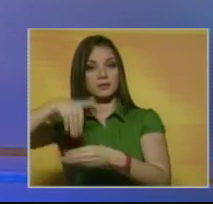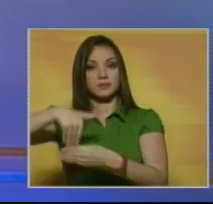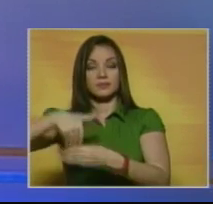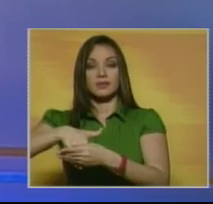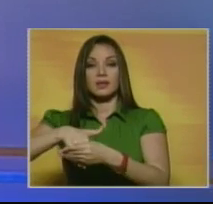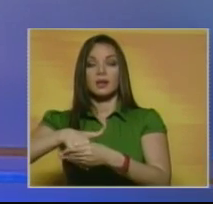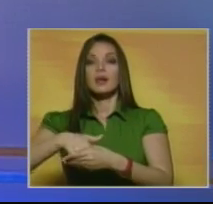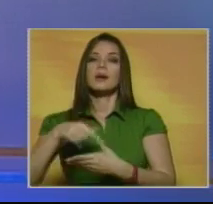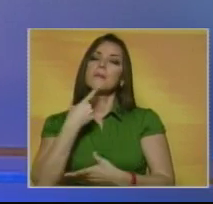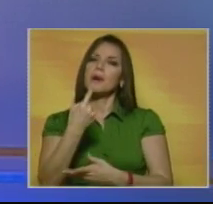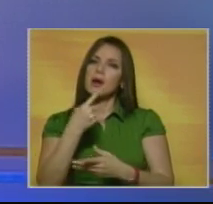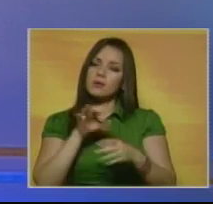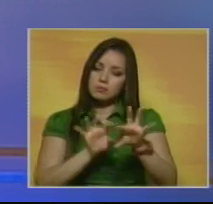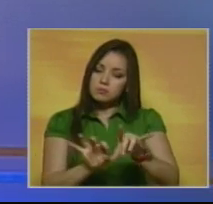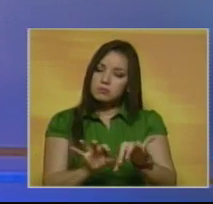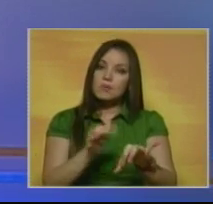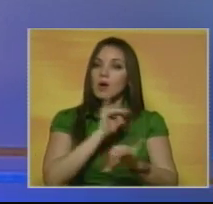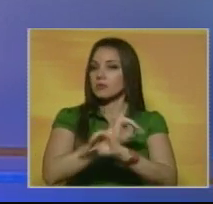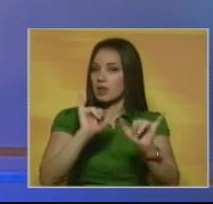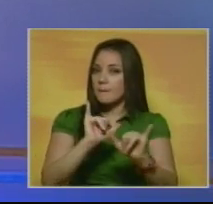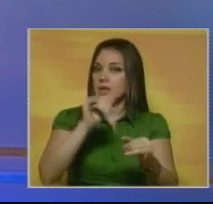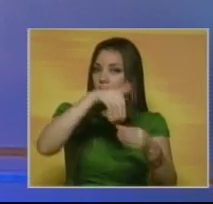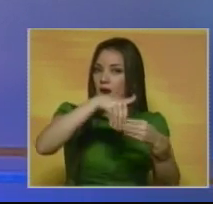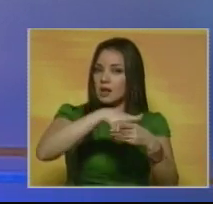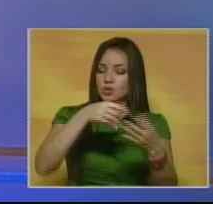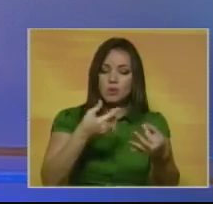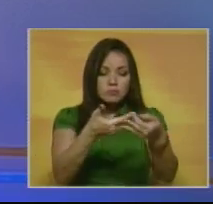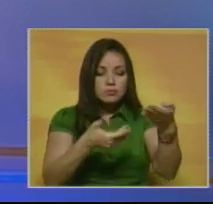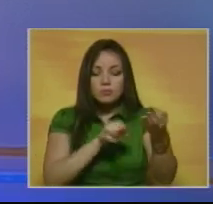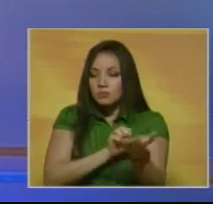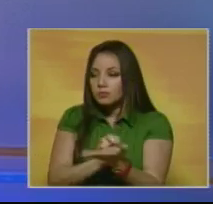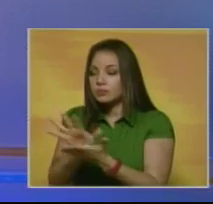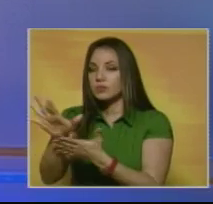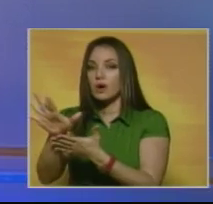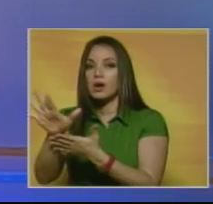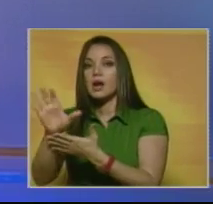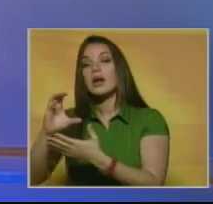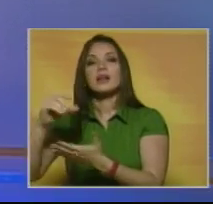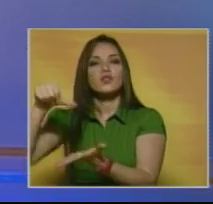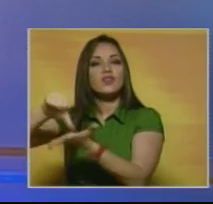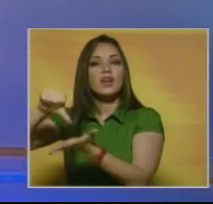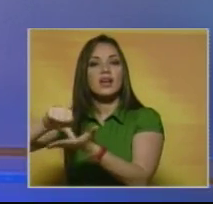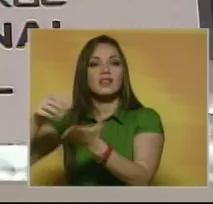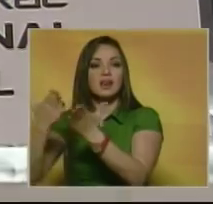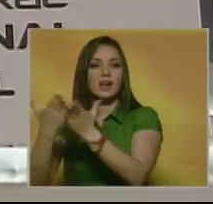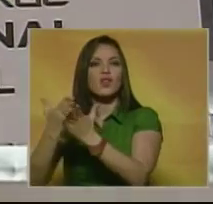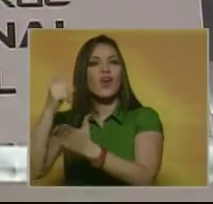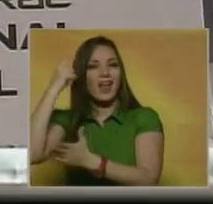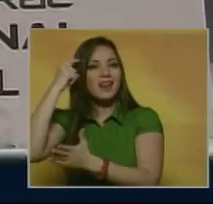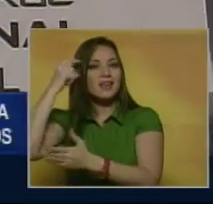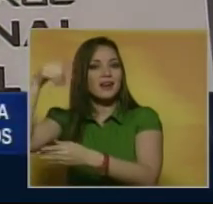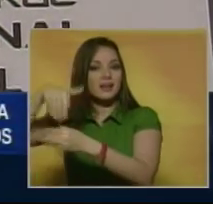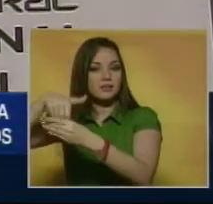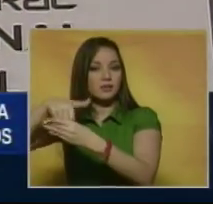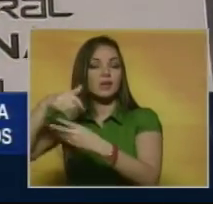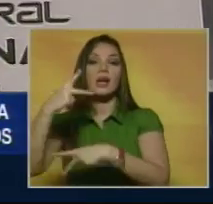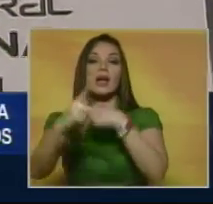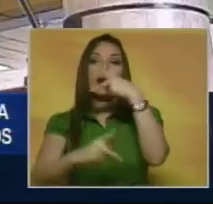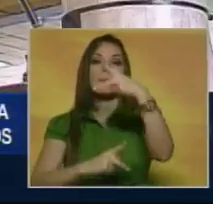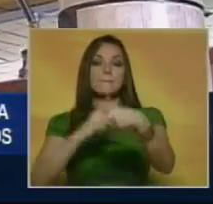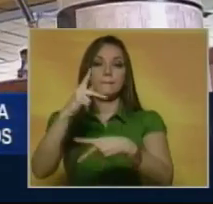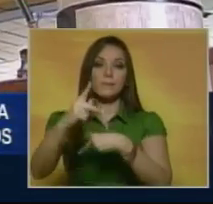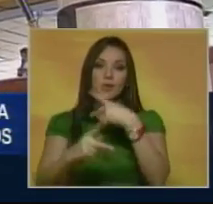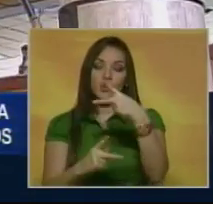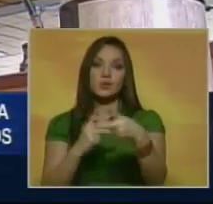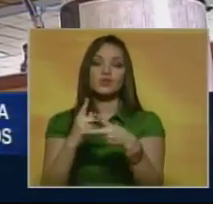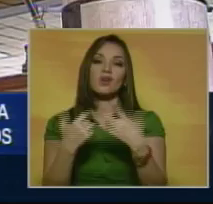utilizadas para el envío de los resultados desde las juntas respectivas y centros de votación el día de los comicios. El procedimiento permitió